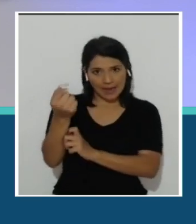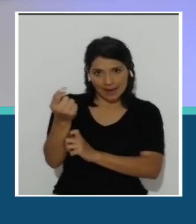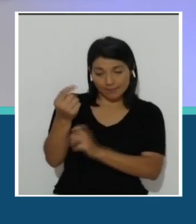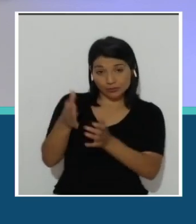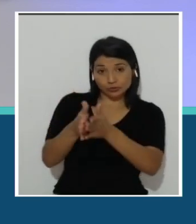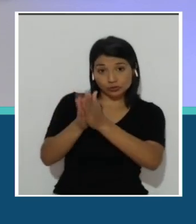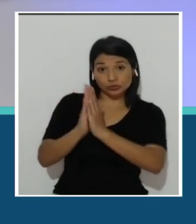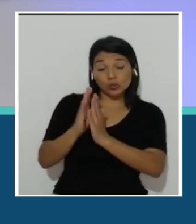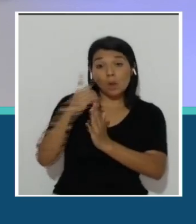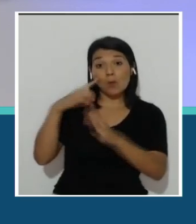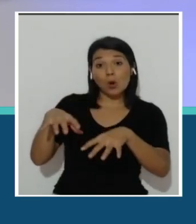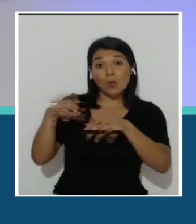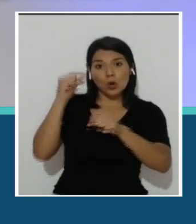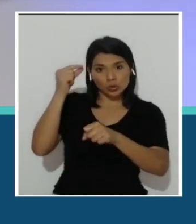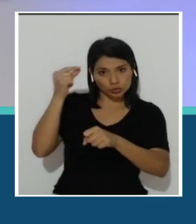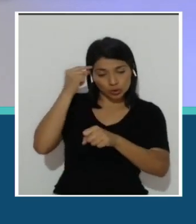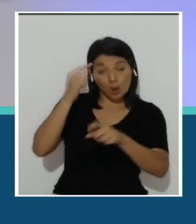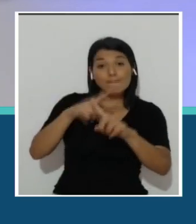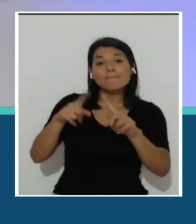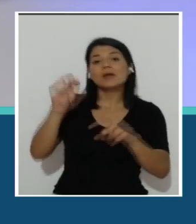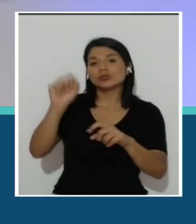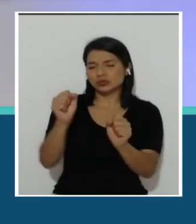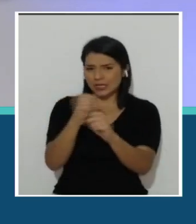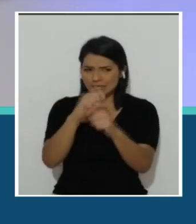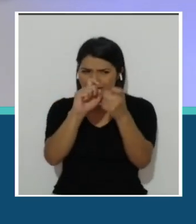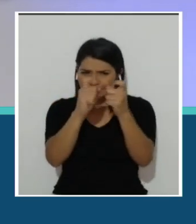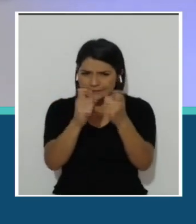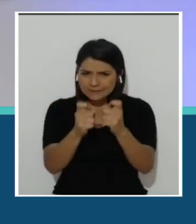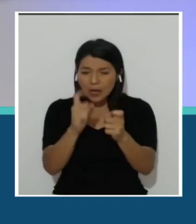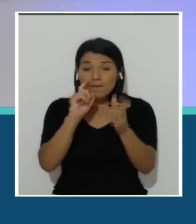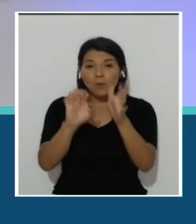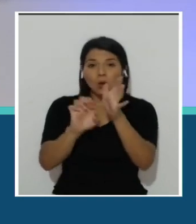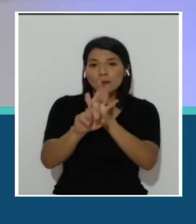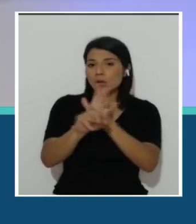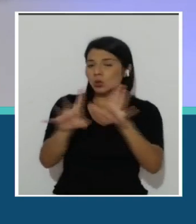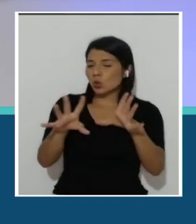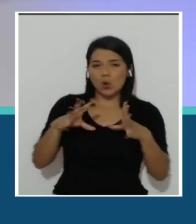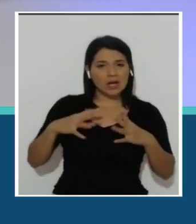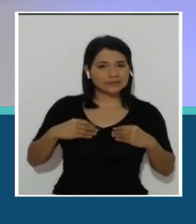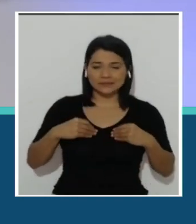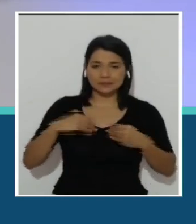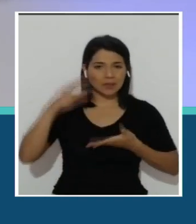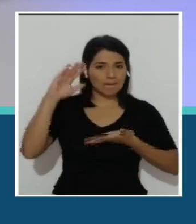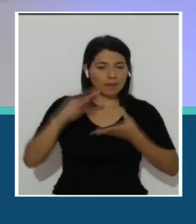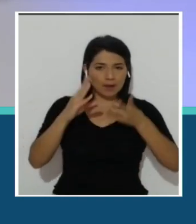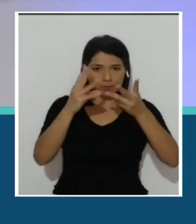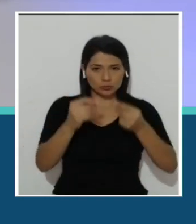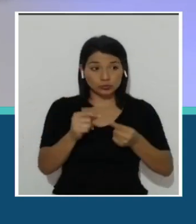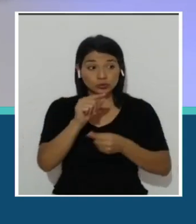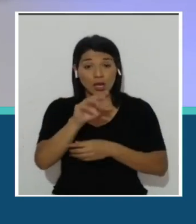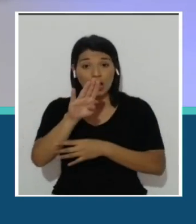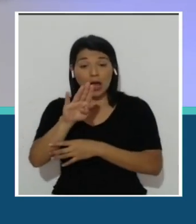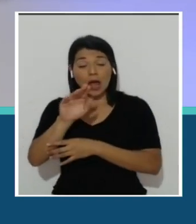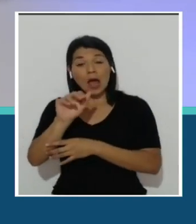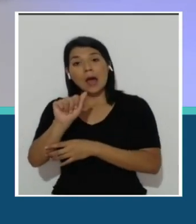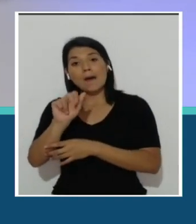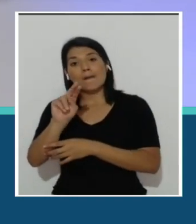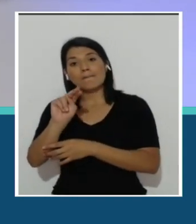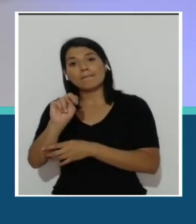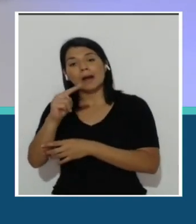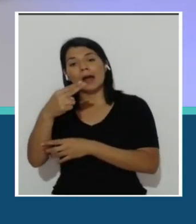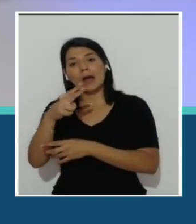estarían haciendo ajustes como no aceptar el recorte al Bambi y negándole la solicitud de la eliminación del congelamiento de